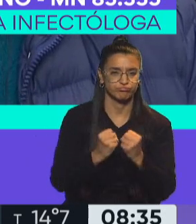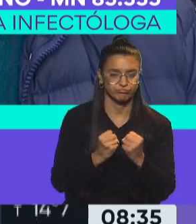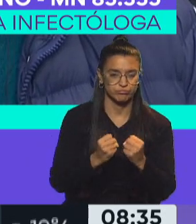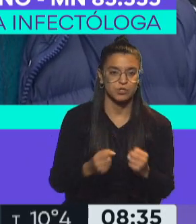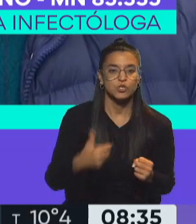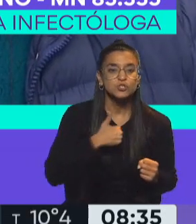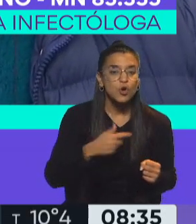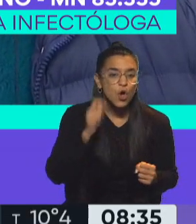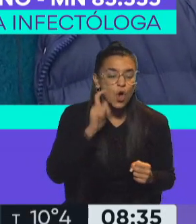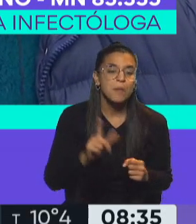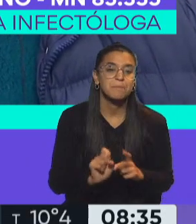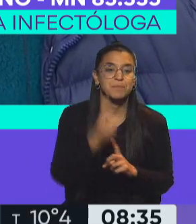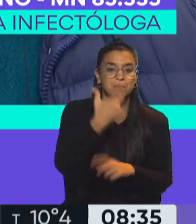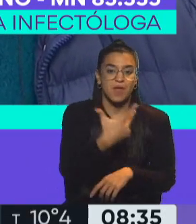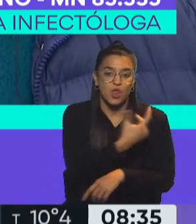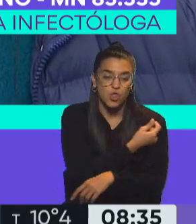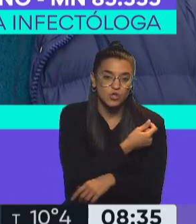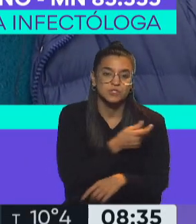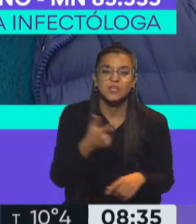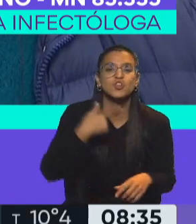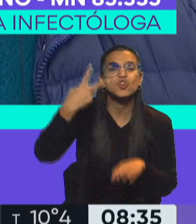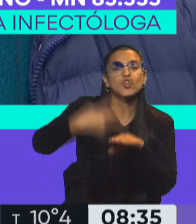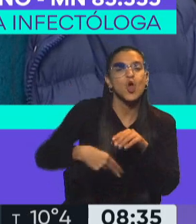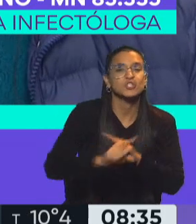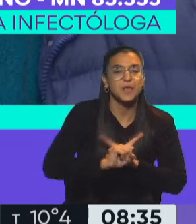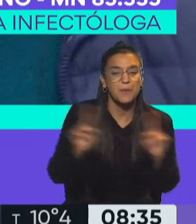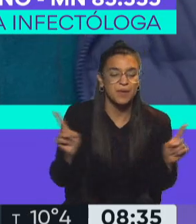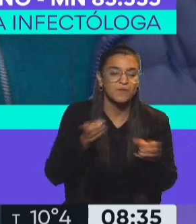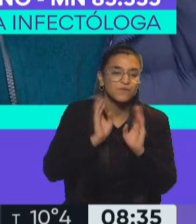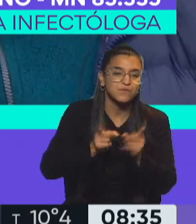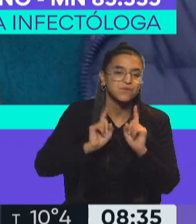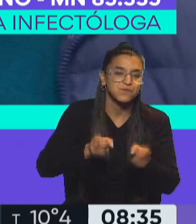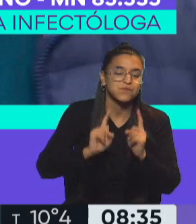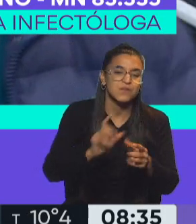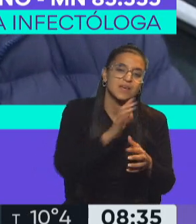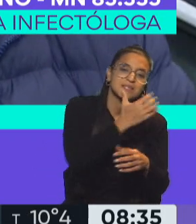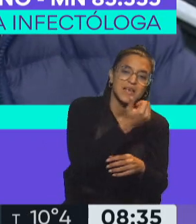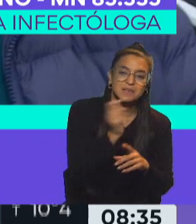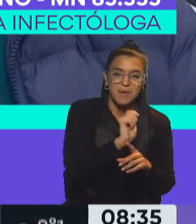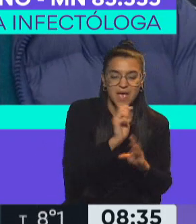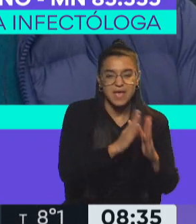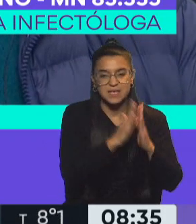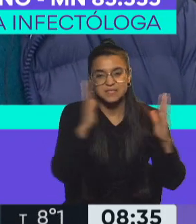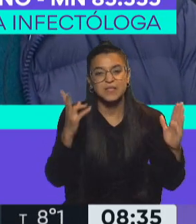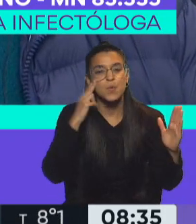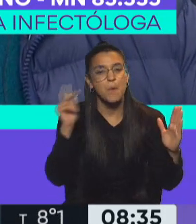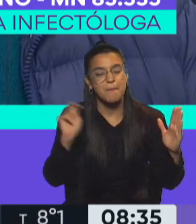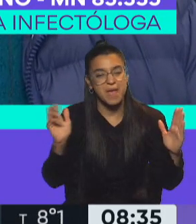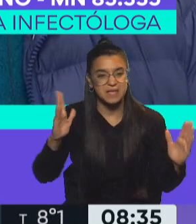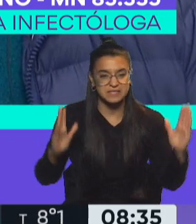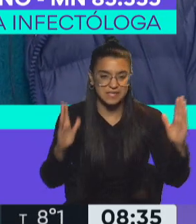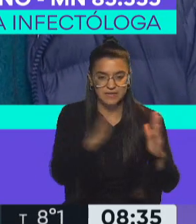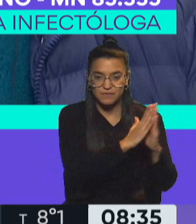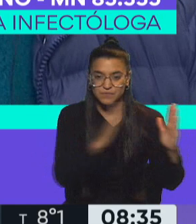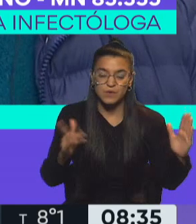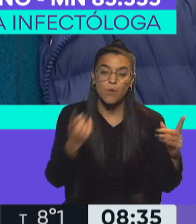yo logré con la primera dosis no se vence, o sea, perdura por lo menos entre 6 meses y 9 meses.